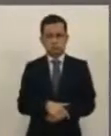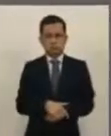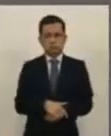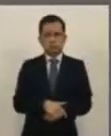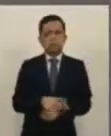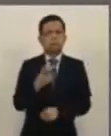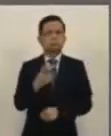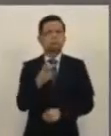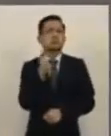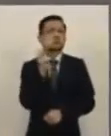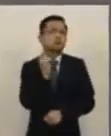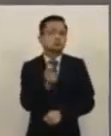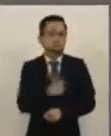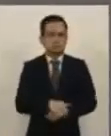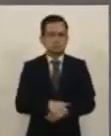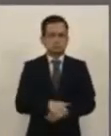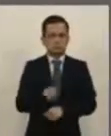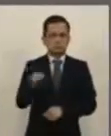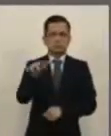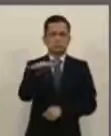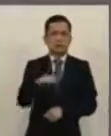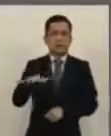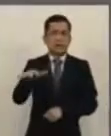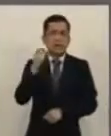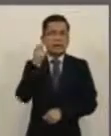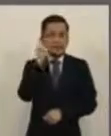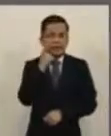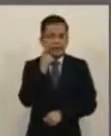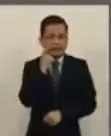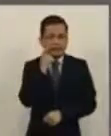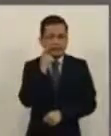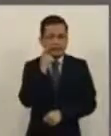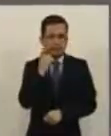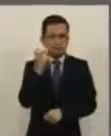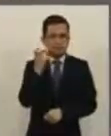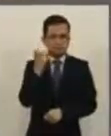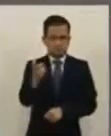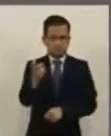lo que indica entonces que en Guerrero es el detonante, sí,